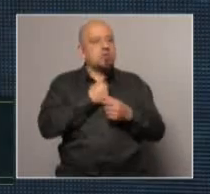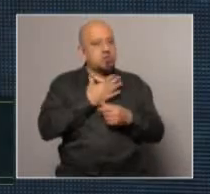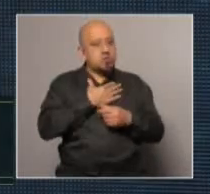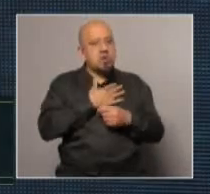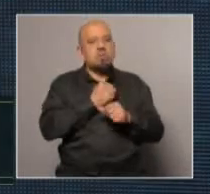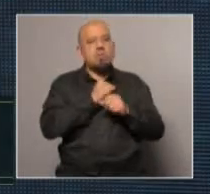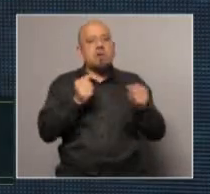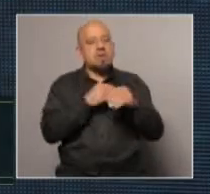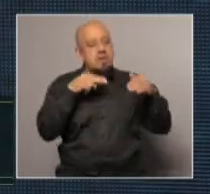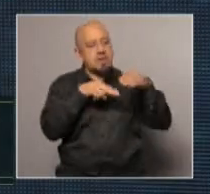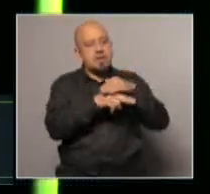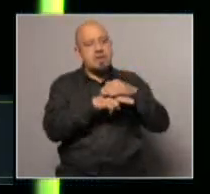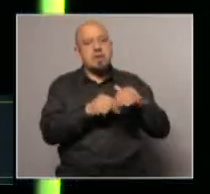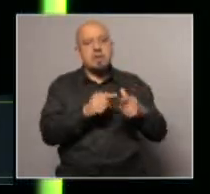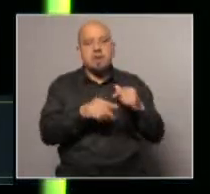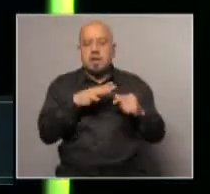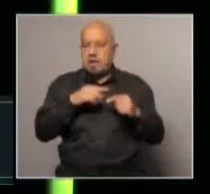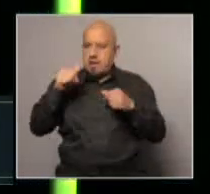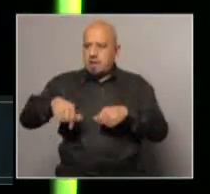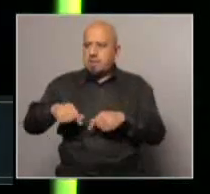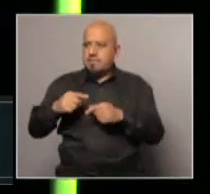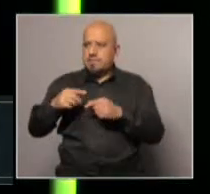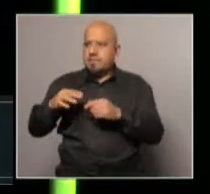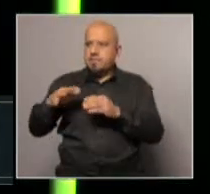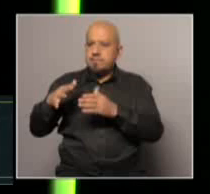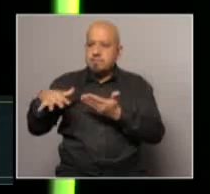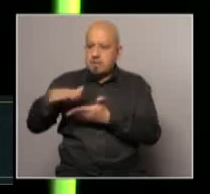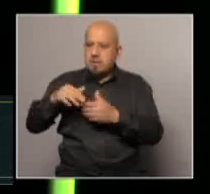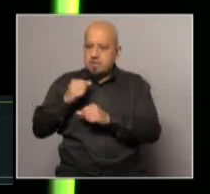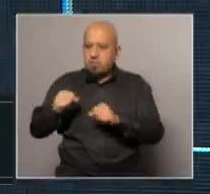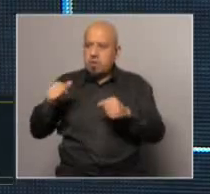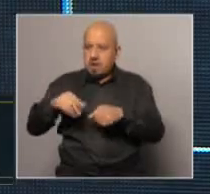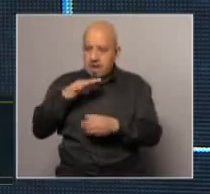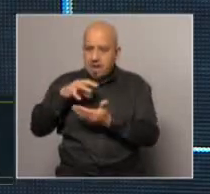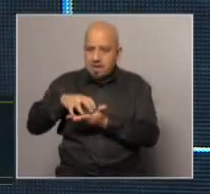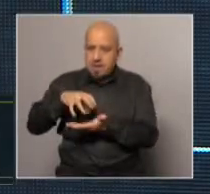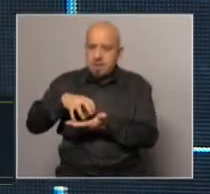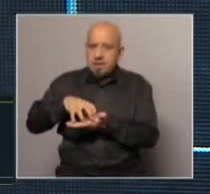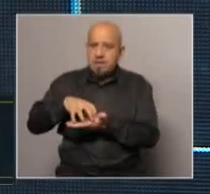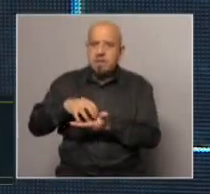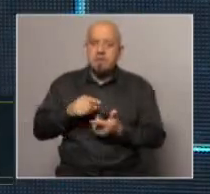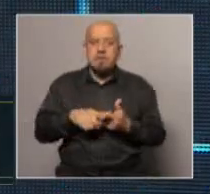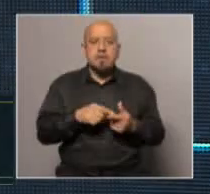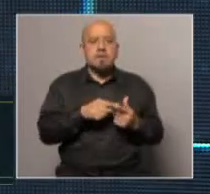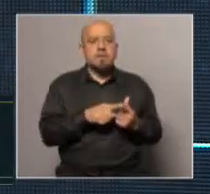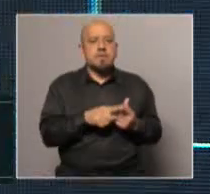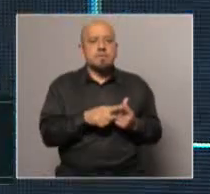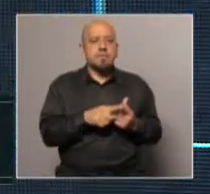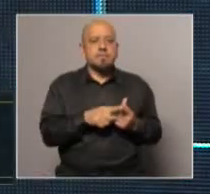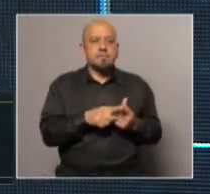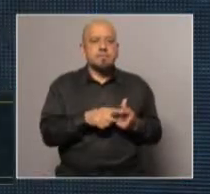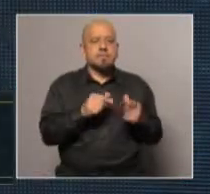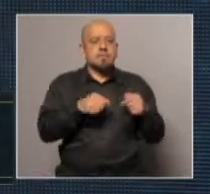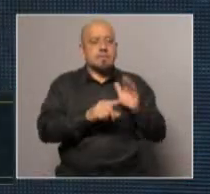Me puedan internar. Me puedan internar. ¿Y tenemos una infraestructura sanitaria como para atender? La primera cosa...